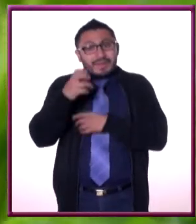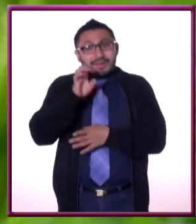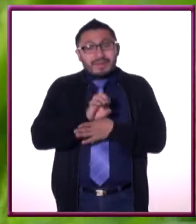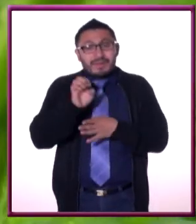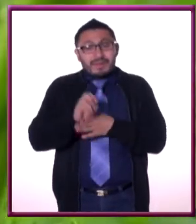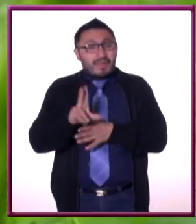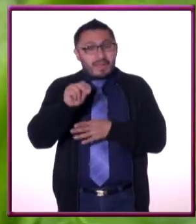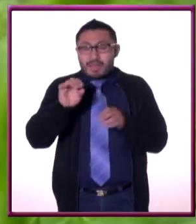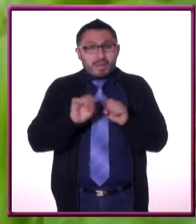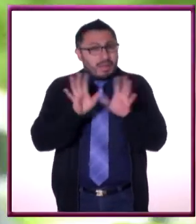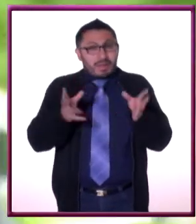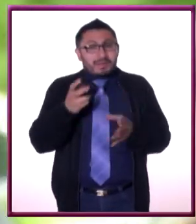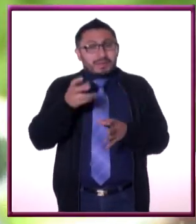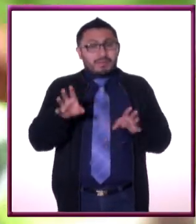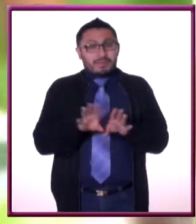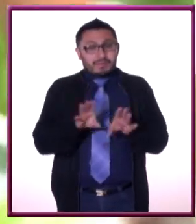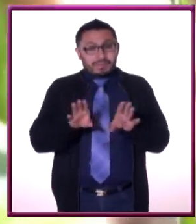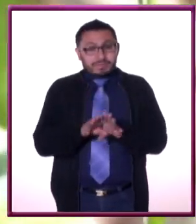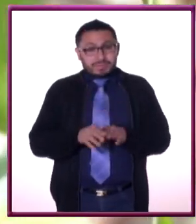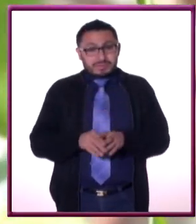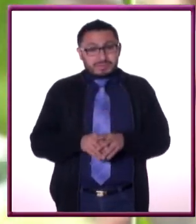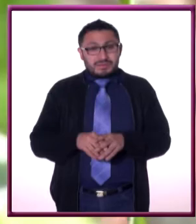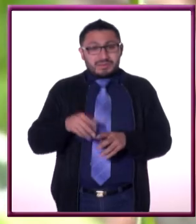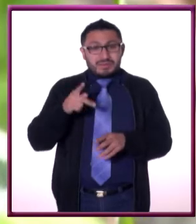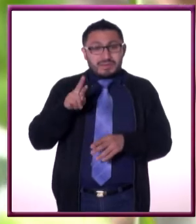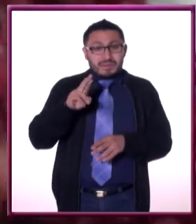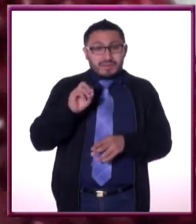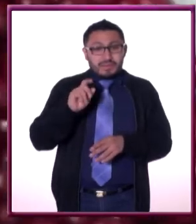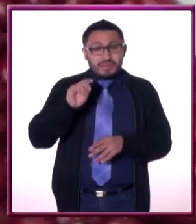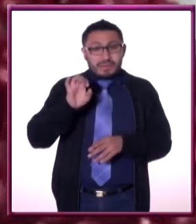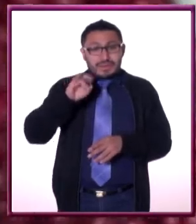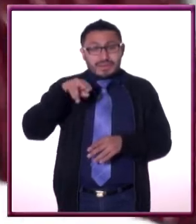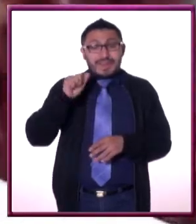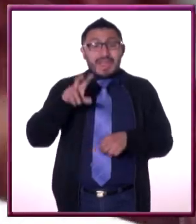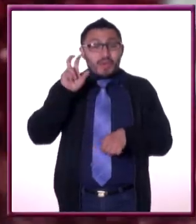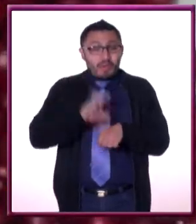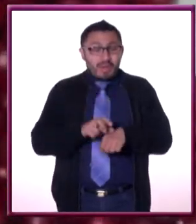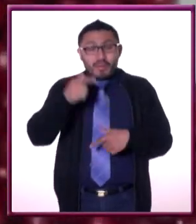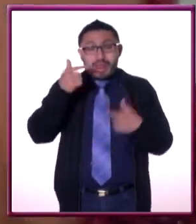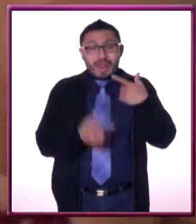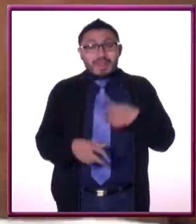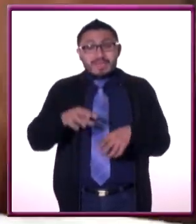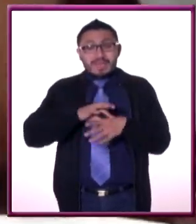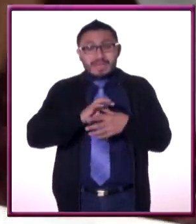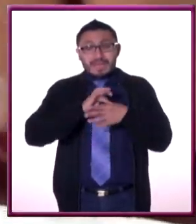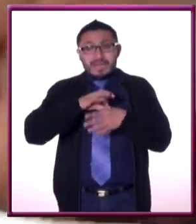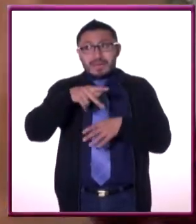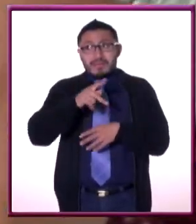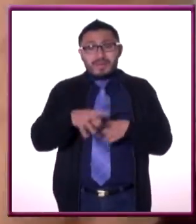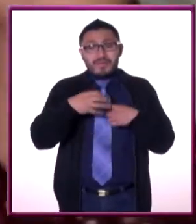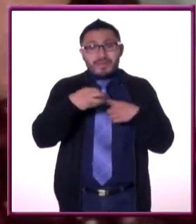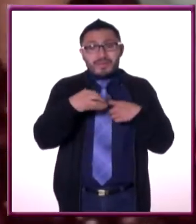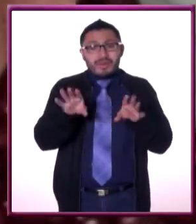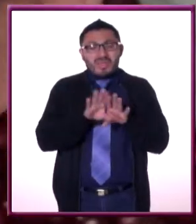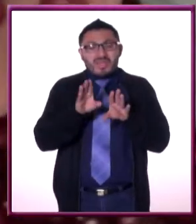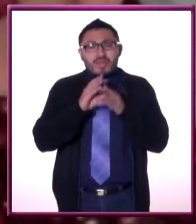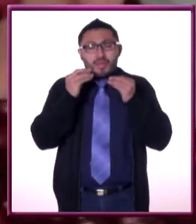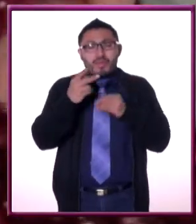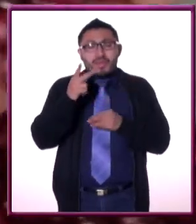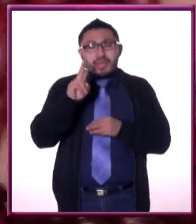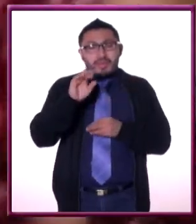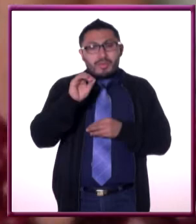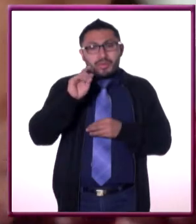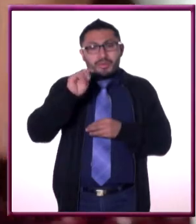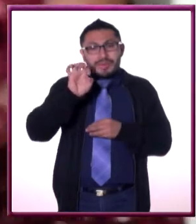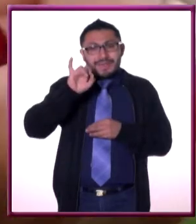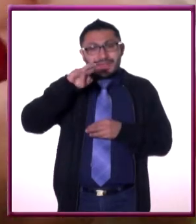que no queda claro. Uno piensa proteína, huevo, leche, carne, pero los frijoles son fuente de una proteína